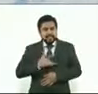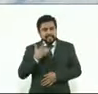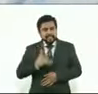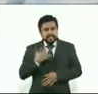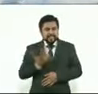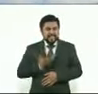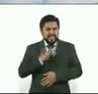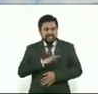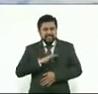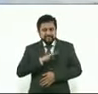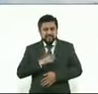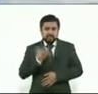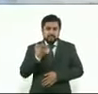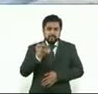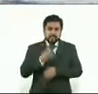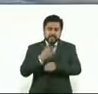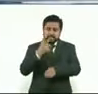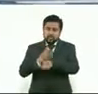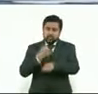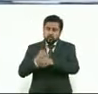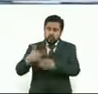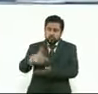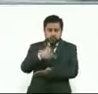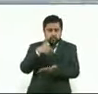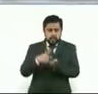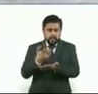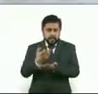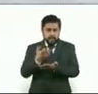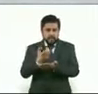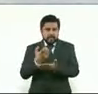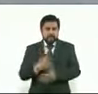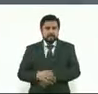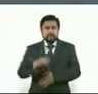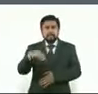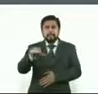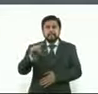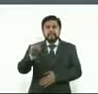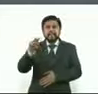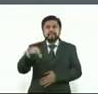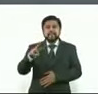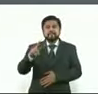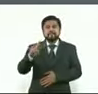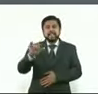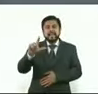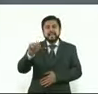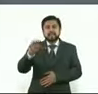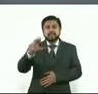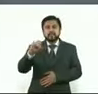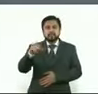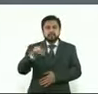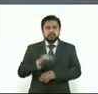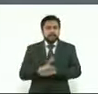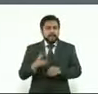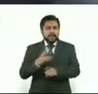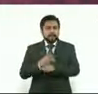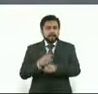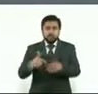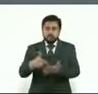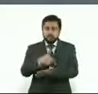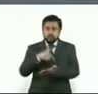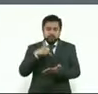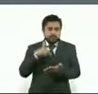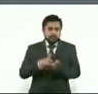alegría de haber terminado, y sobre todo cuando llegas en los primeros lugares. Aquí está Martín Velasco terminando en la segunda posición